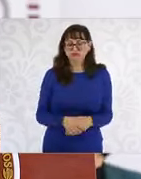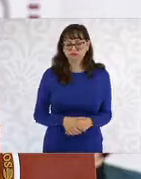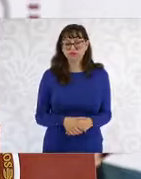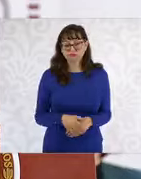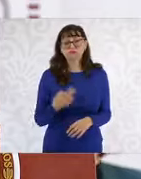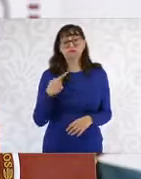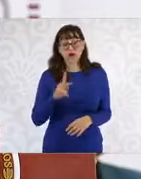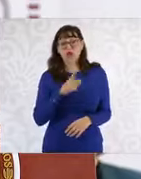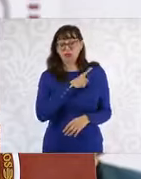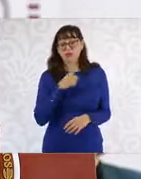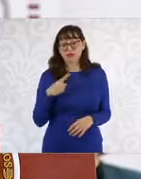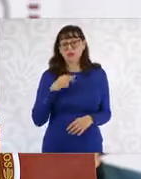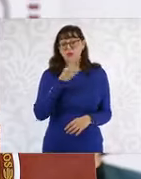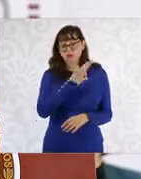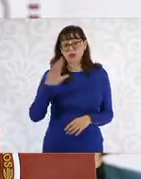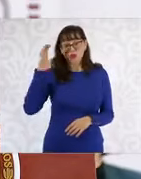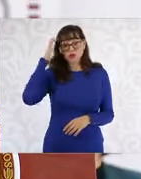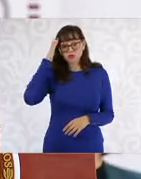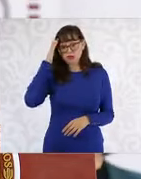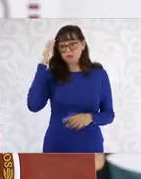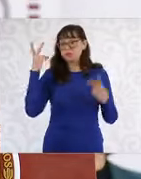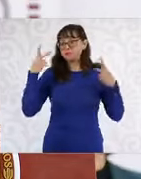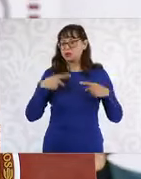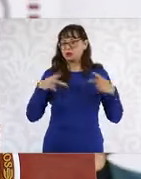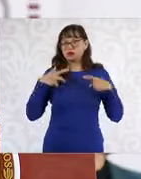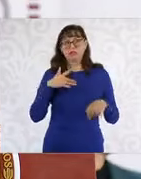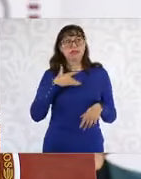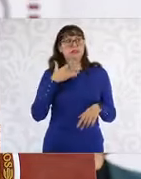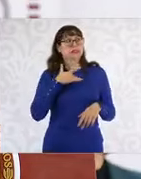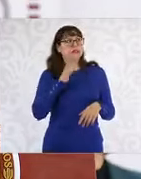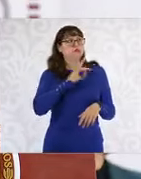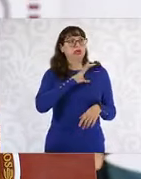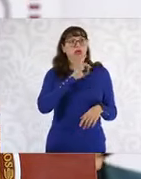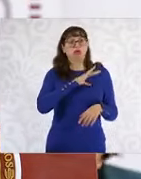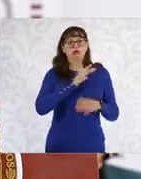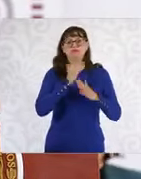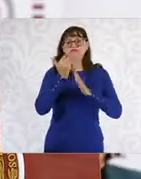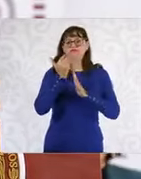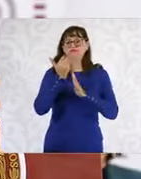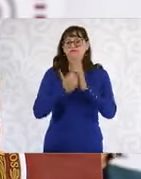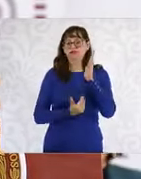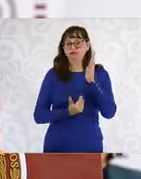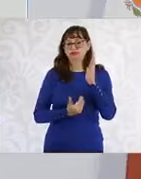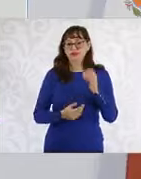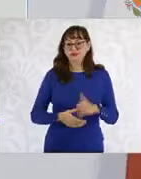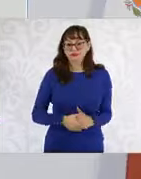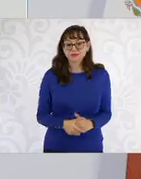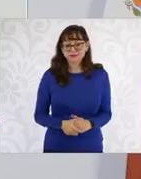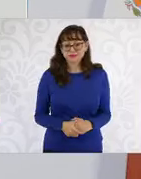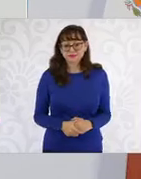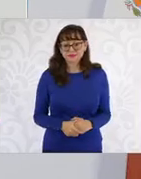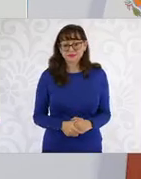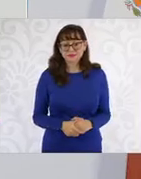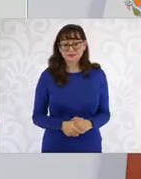Pero hay que reconocer que hay una disminución reconocida por la propia ciudadanía.